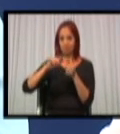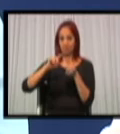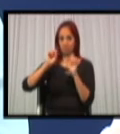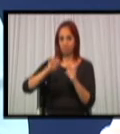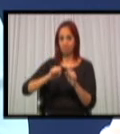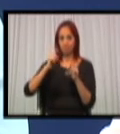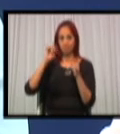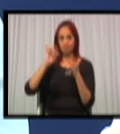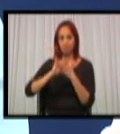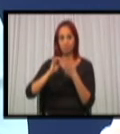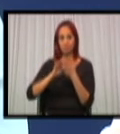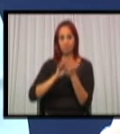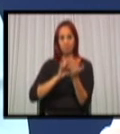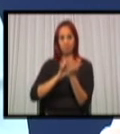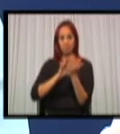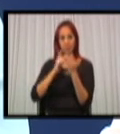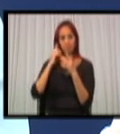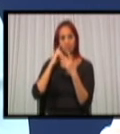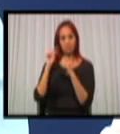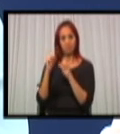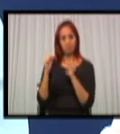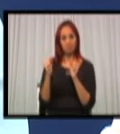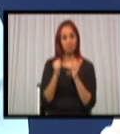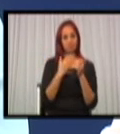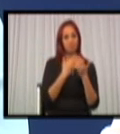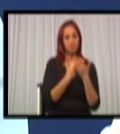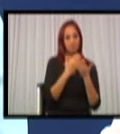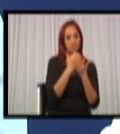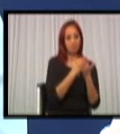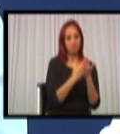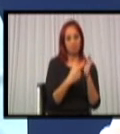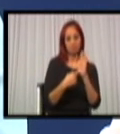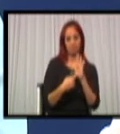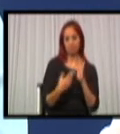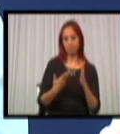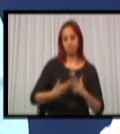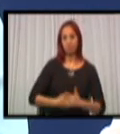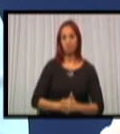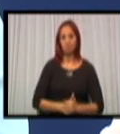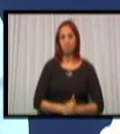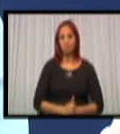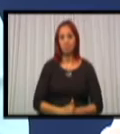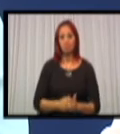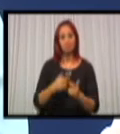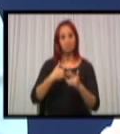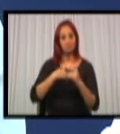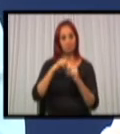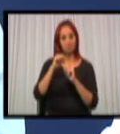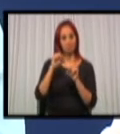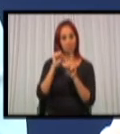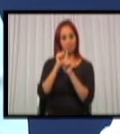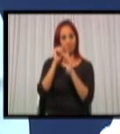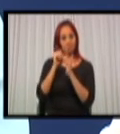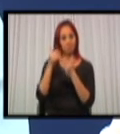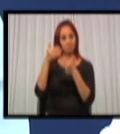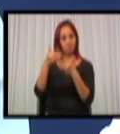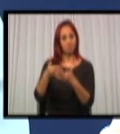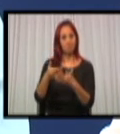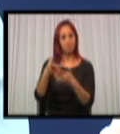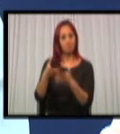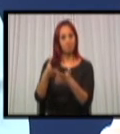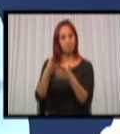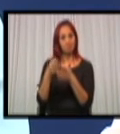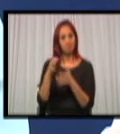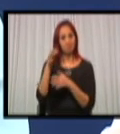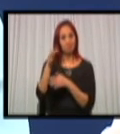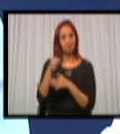Y para mí va a ser un reto porque una municipalidad con los recursos que se tiene, tenerla en la posición que se tiene y llevarla a la posición que se